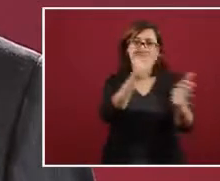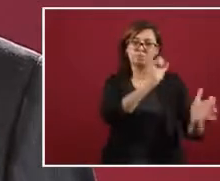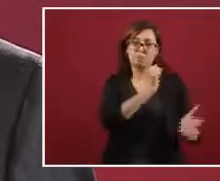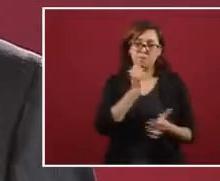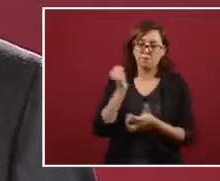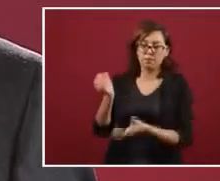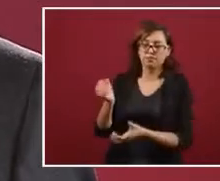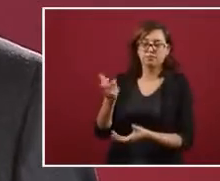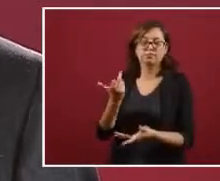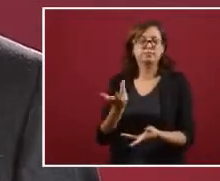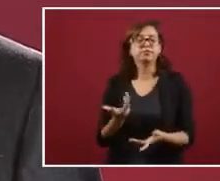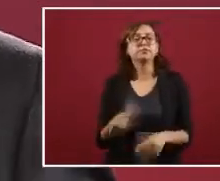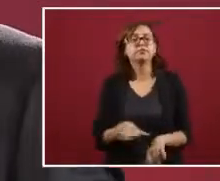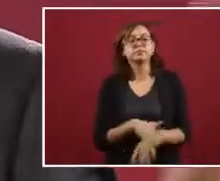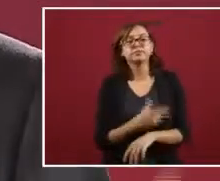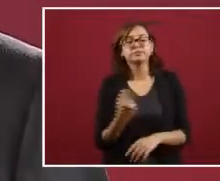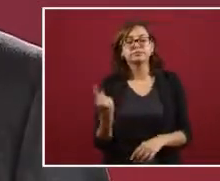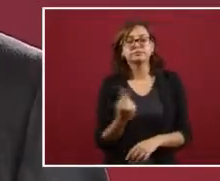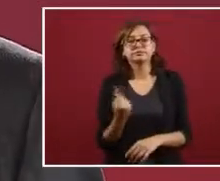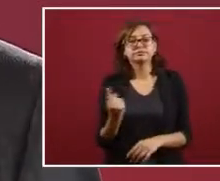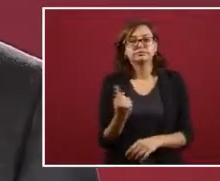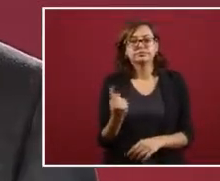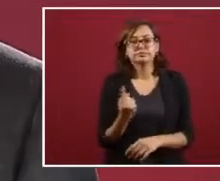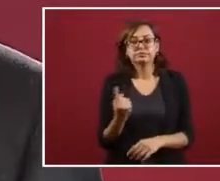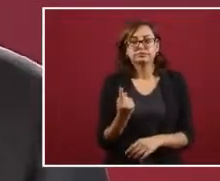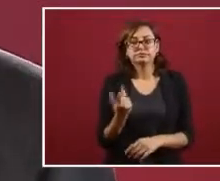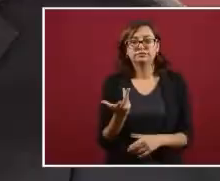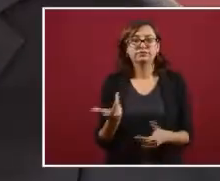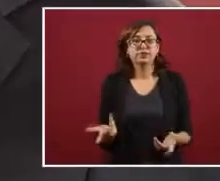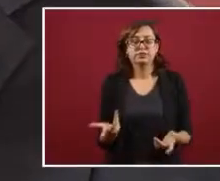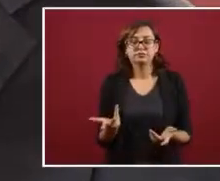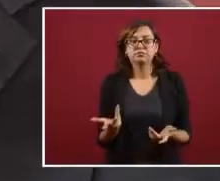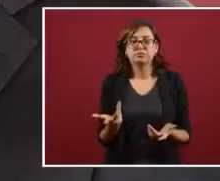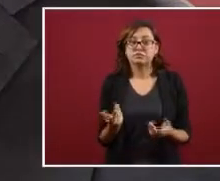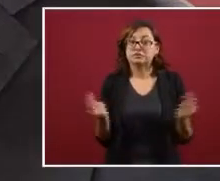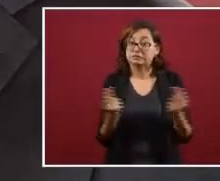porque no estamos aumentando impuestos.